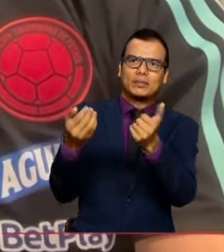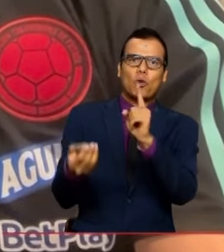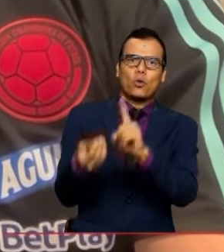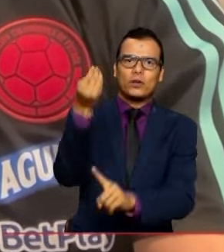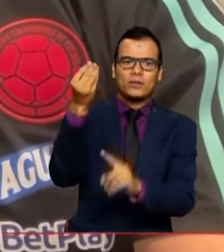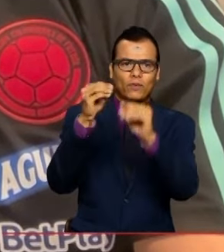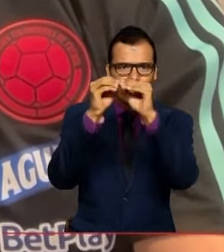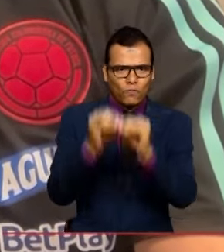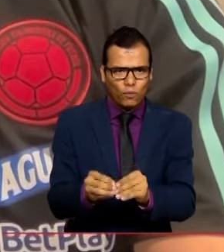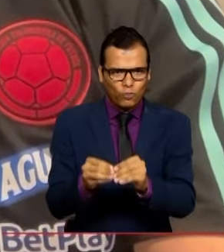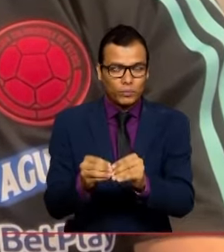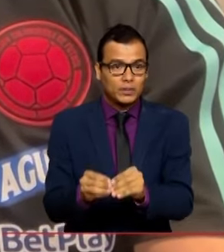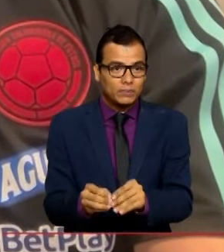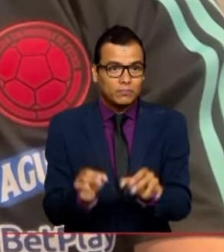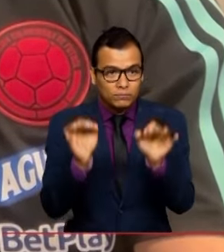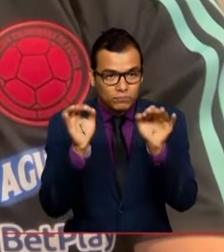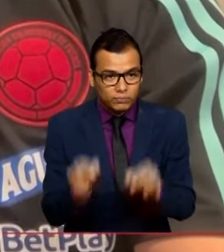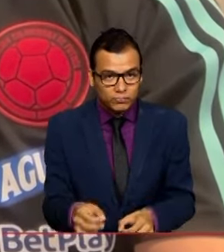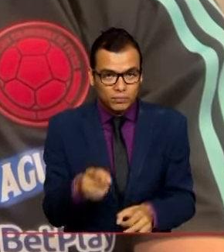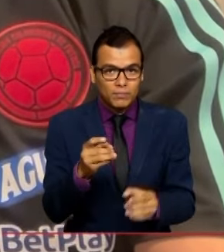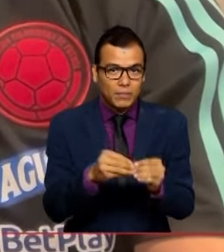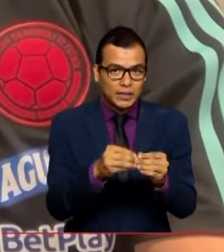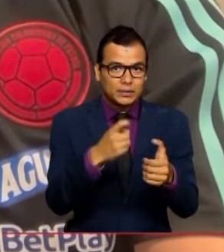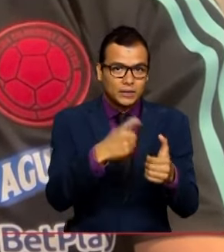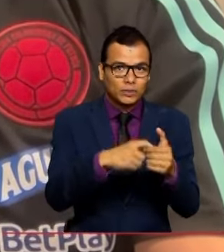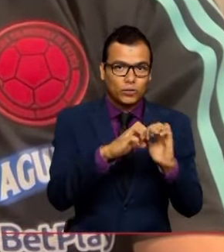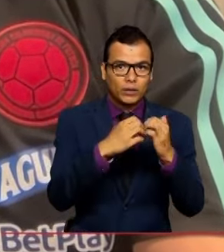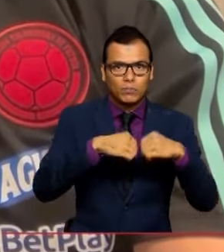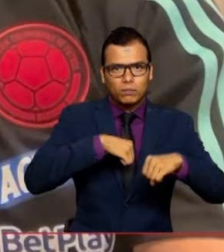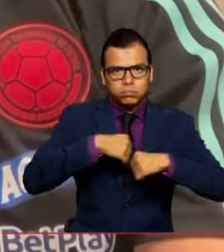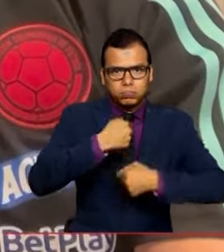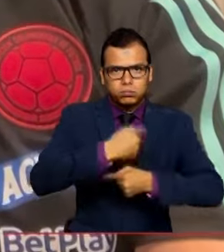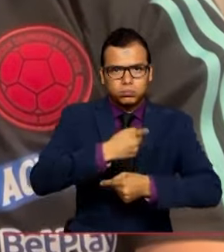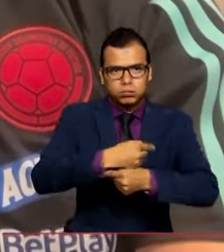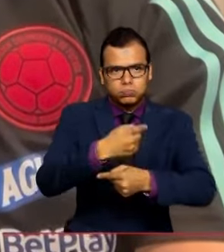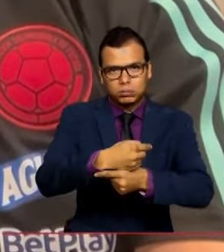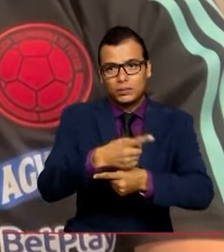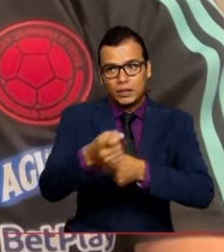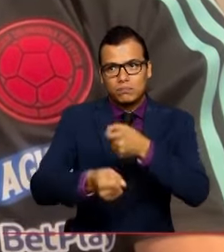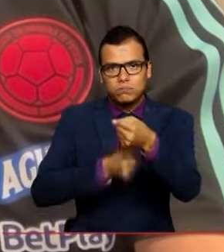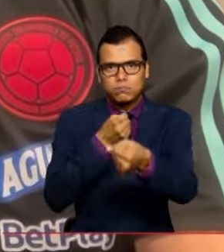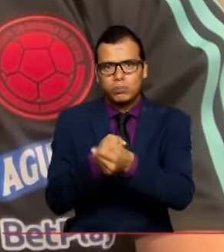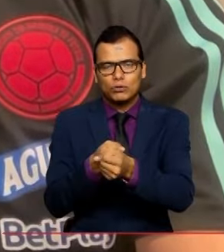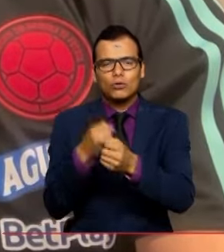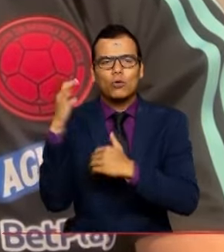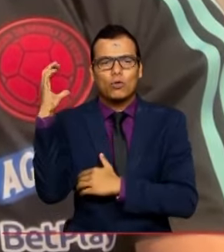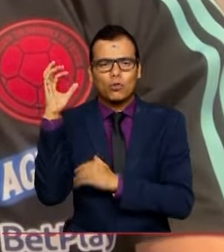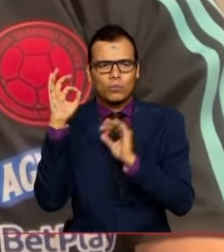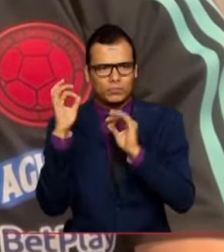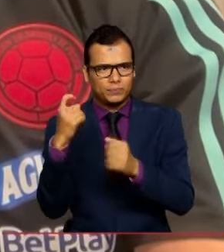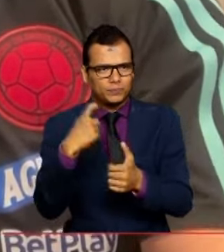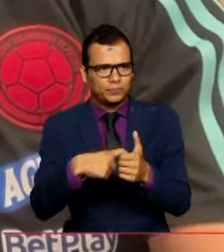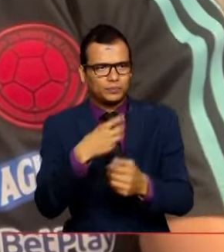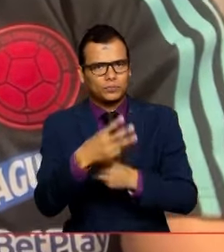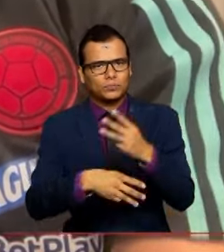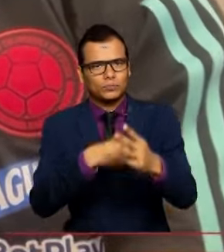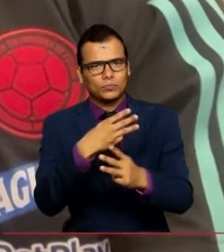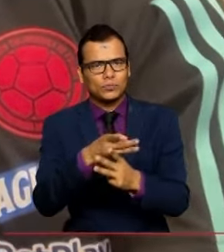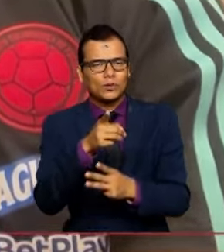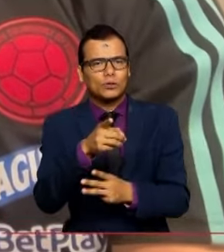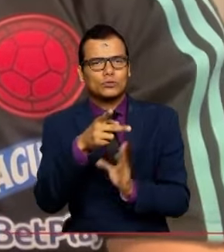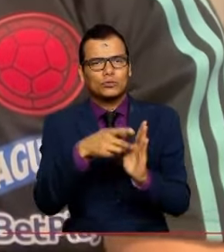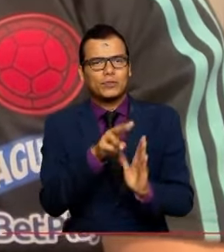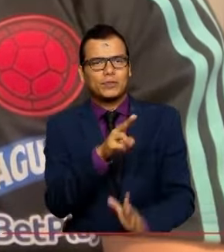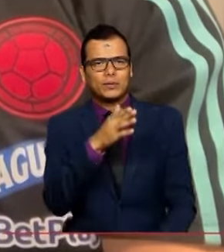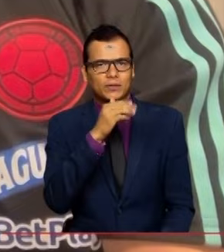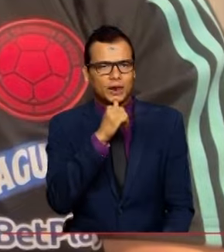Que jugara en su club, que tuviera participación y él, yo sé que él le puede dar mucho a la selección. La no clasificación a Qatar 2022 llevó